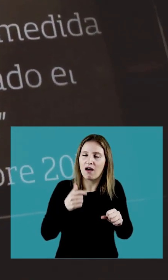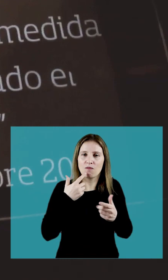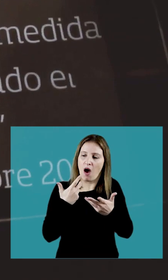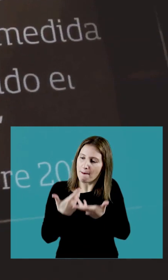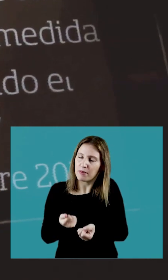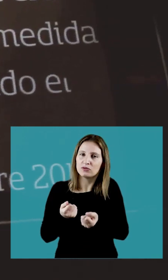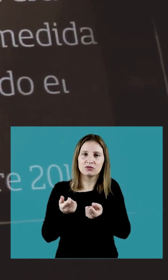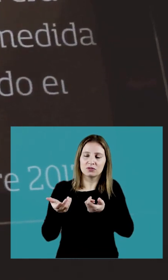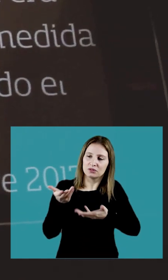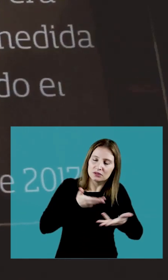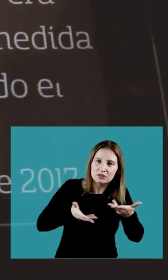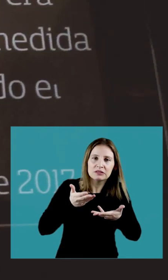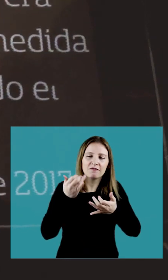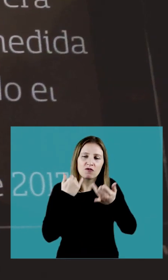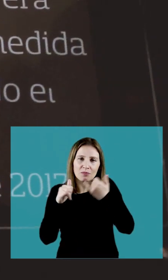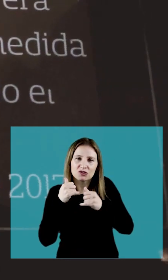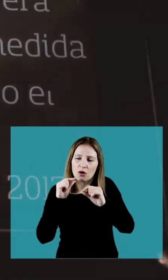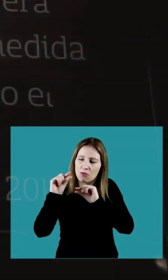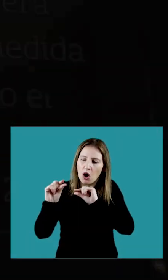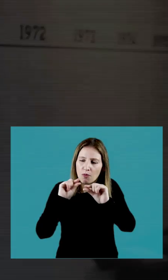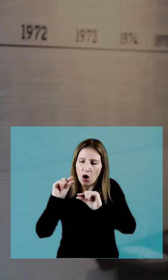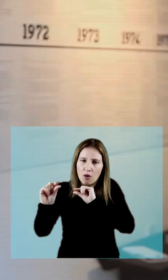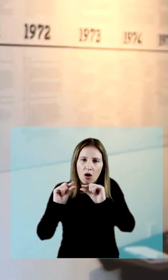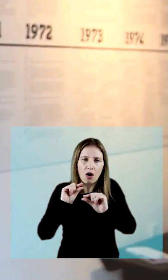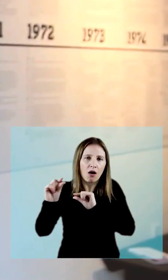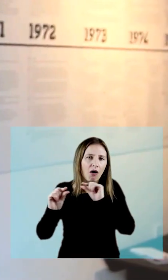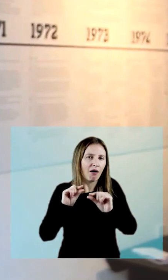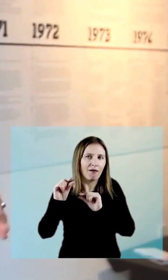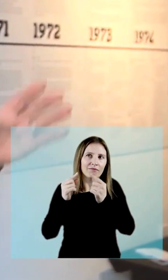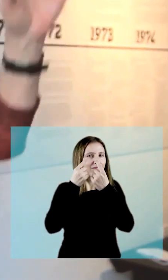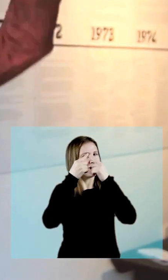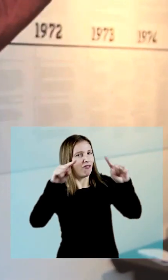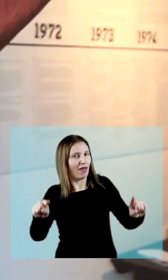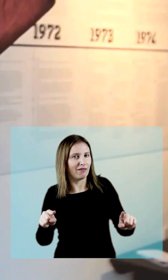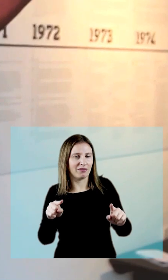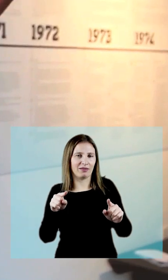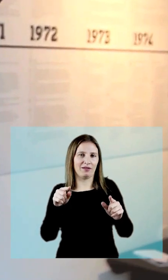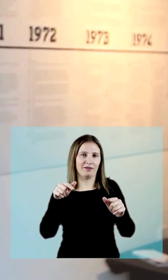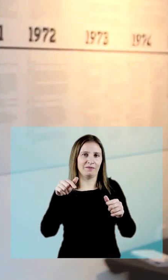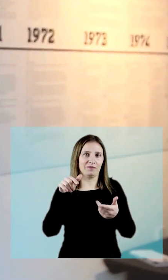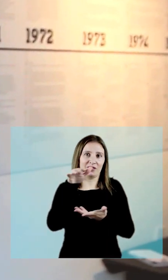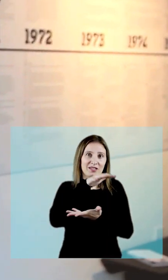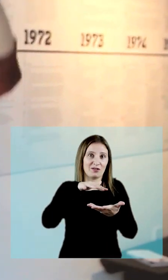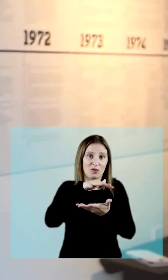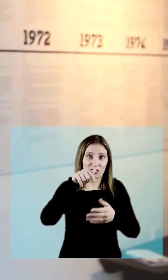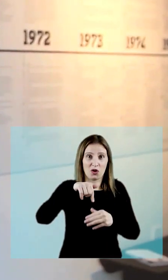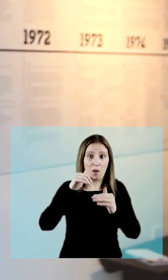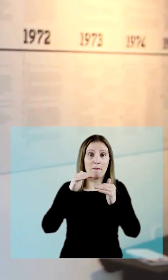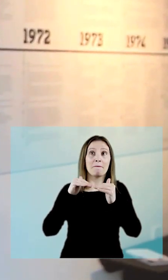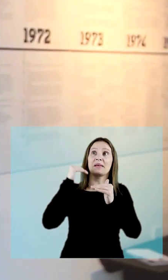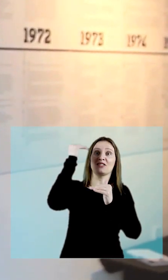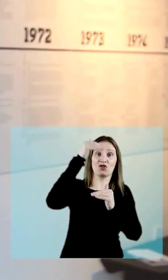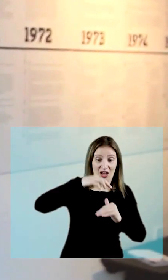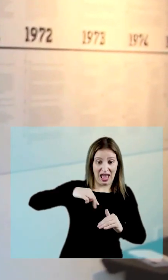de intercambiar pequeñas informaciones, totalmente distinto de lo que se vive acá arriba, en el piso de